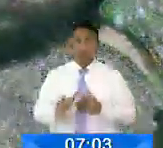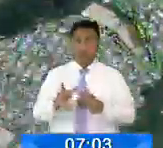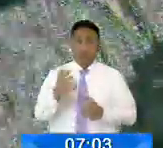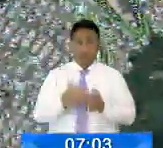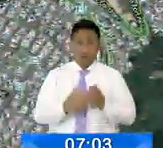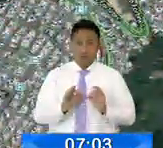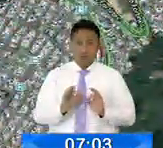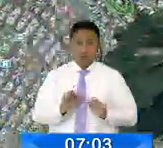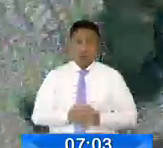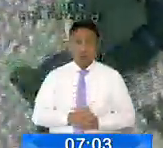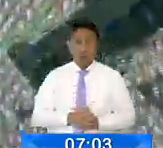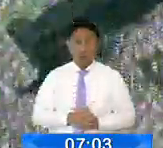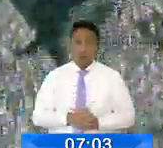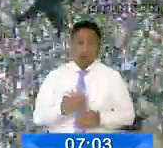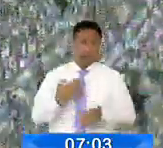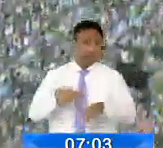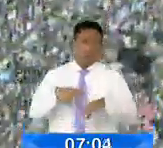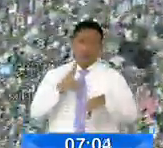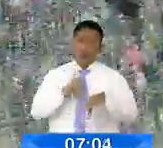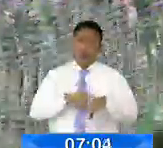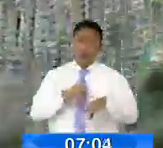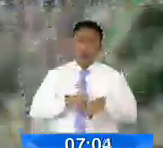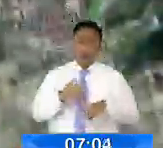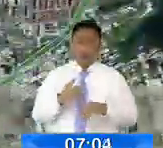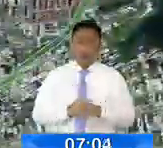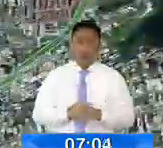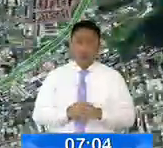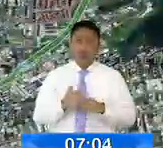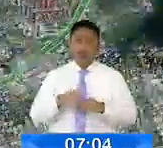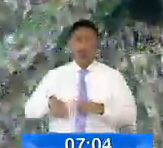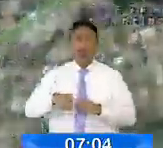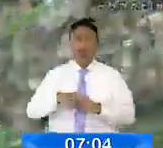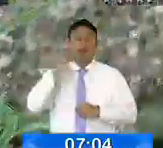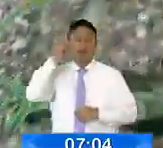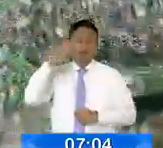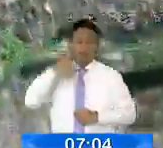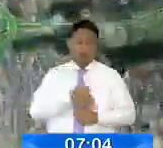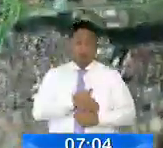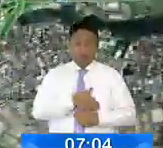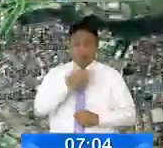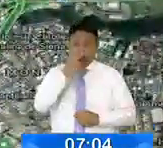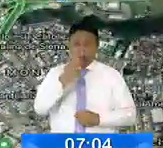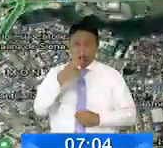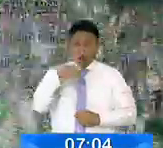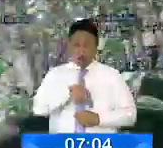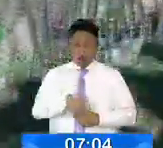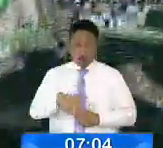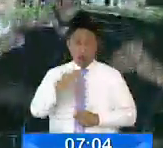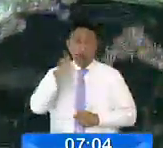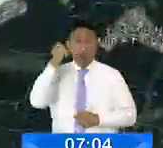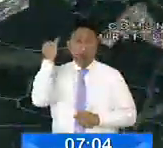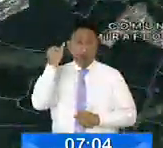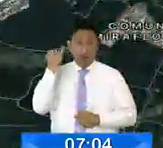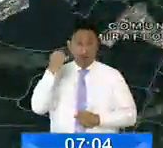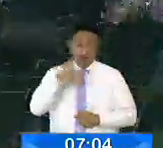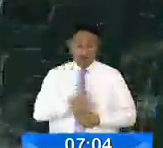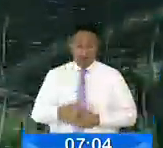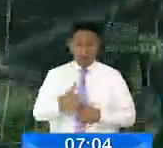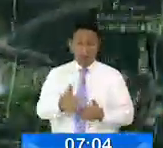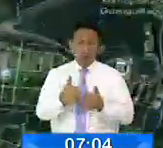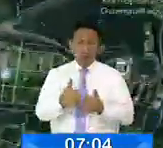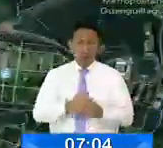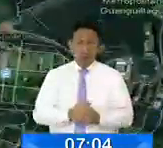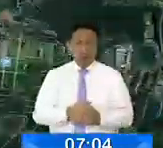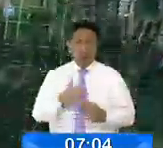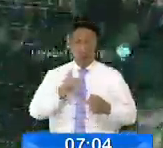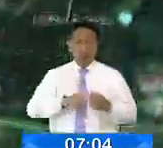inconveniente, picos normales de tráfico, más bien la vialidad sobre la Simón Bolívar, como podemos ver en pantalla, está en buen estado. Así